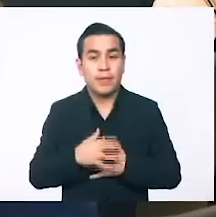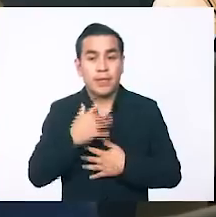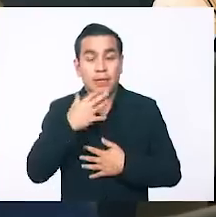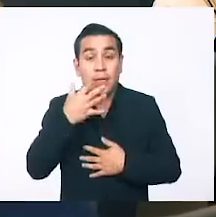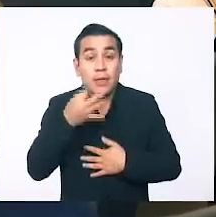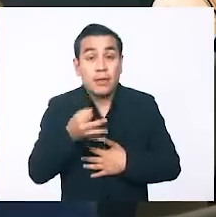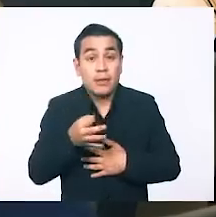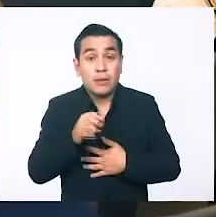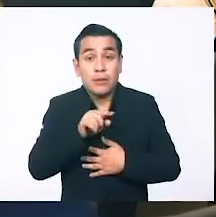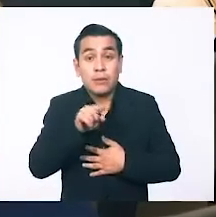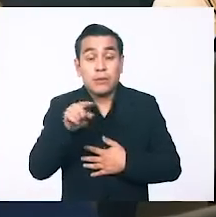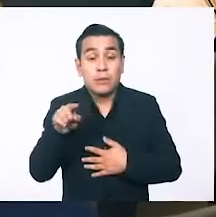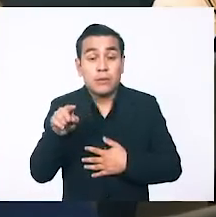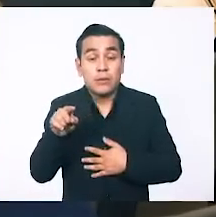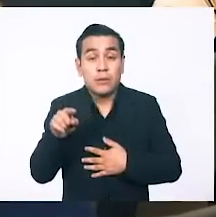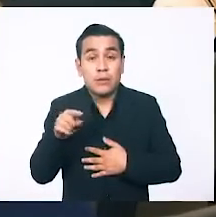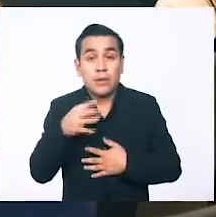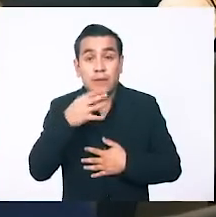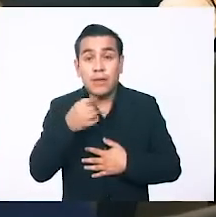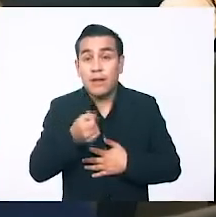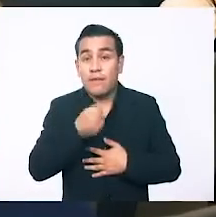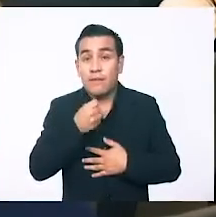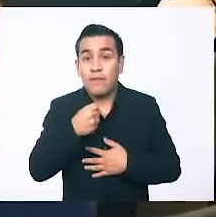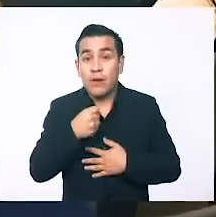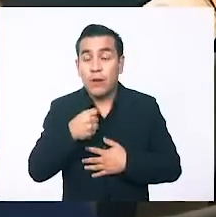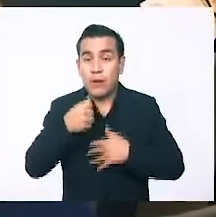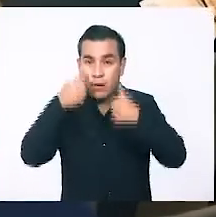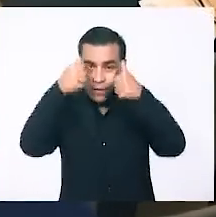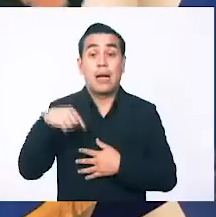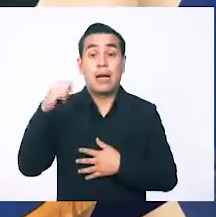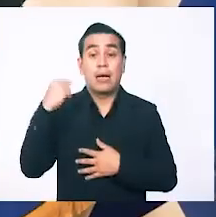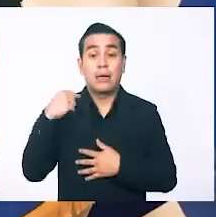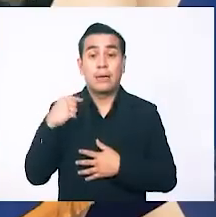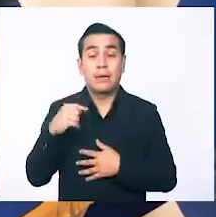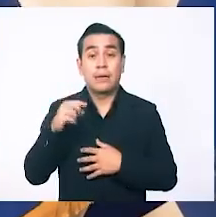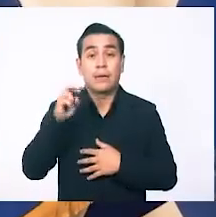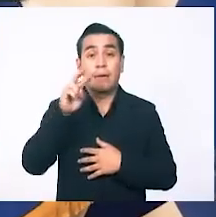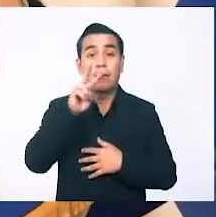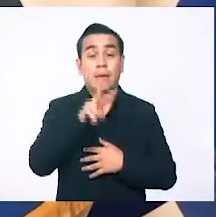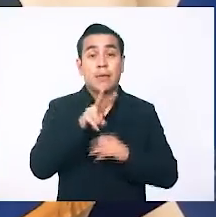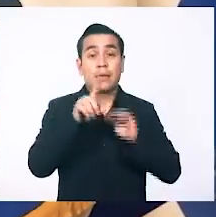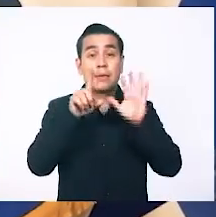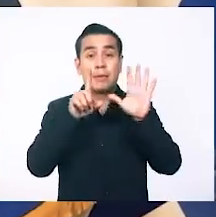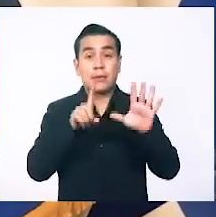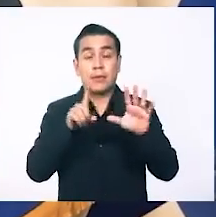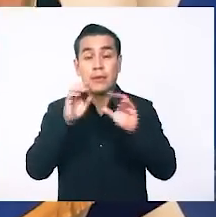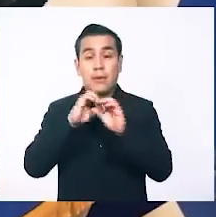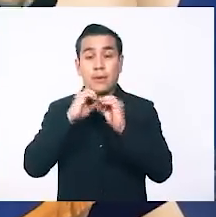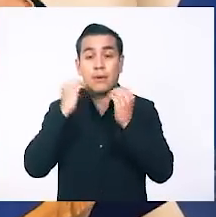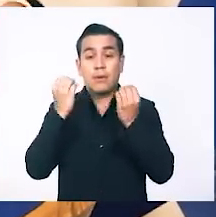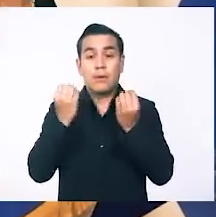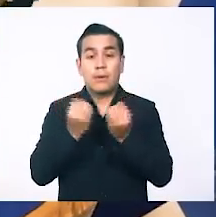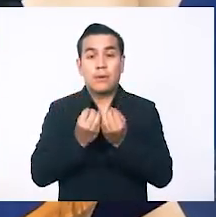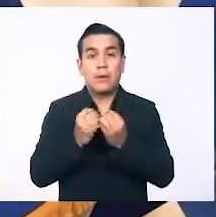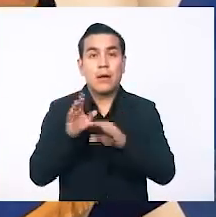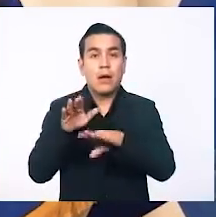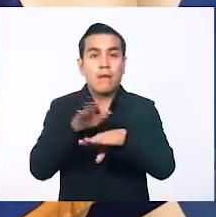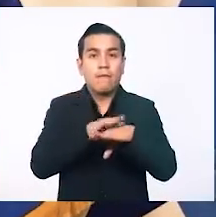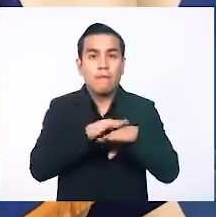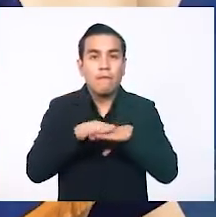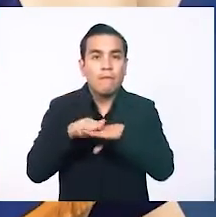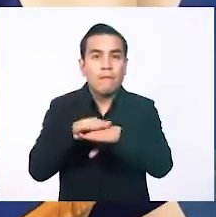dependen de ustedes para que tengan la información correcta de lo que está pasando en el país. 26 organizaciones convocan a